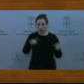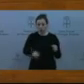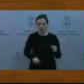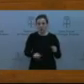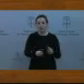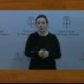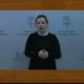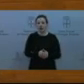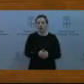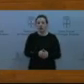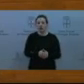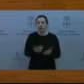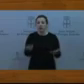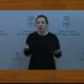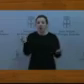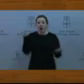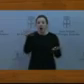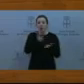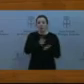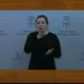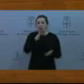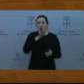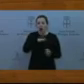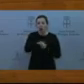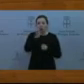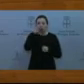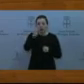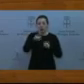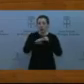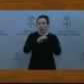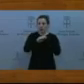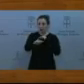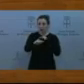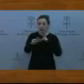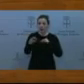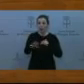medio rural sostenible, que entienda el medio rural como un todo,